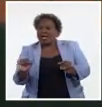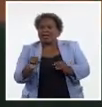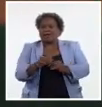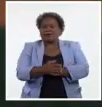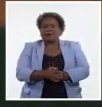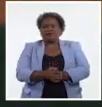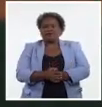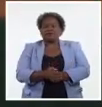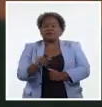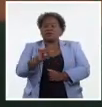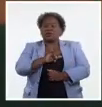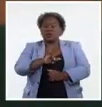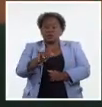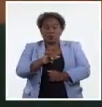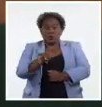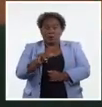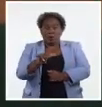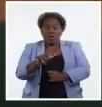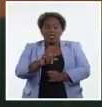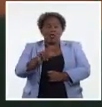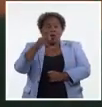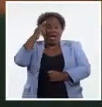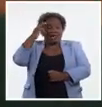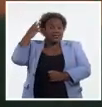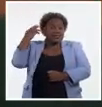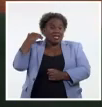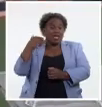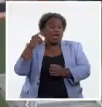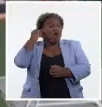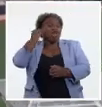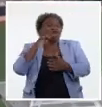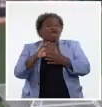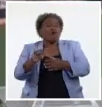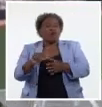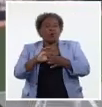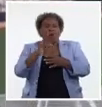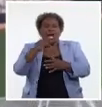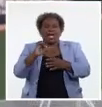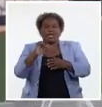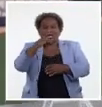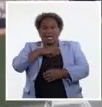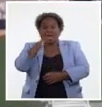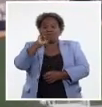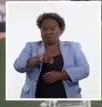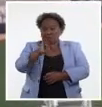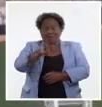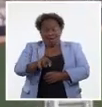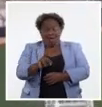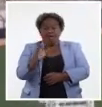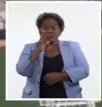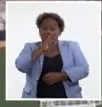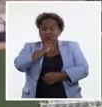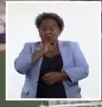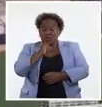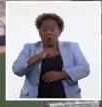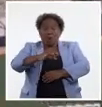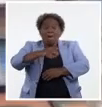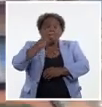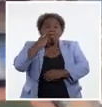líneas. Así se convierte el antiguo Fórum de La Guaira en la sede de todo un espectáculo beisbolero con el Mar Caribe de